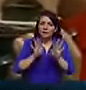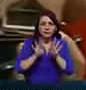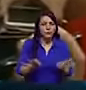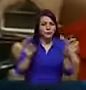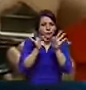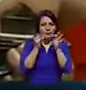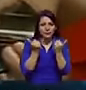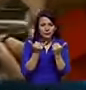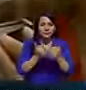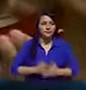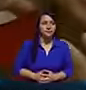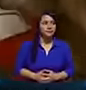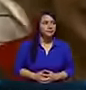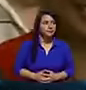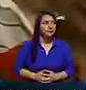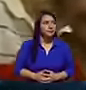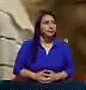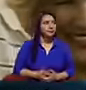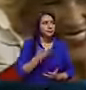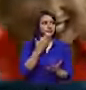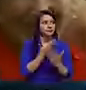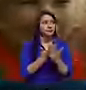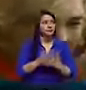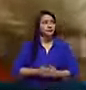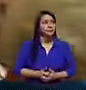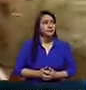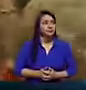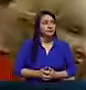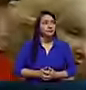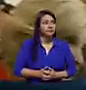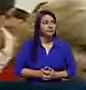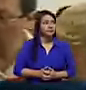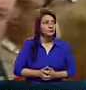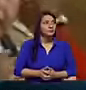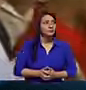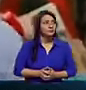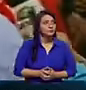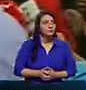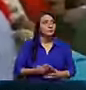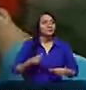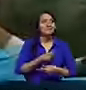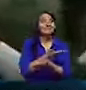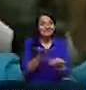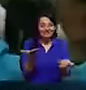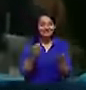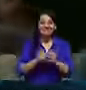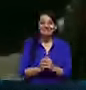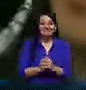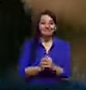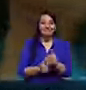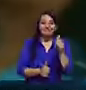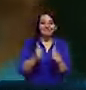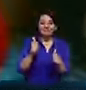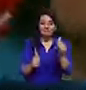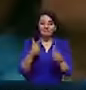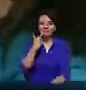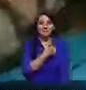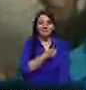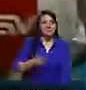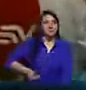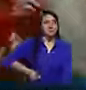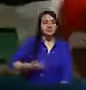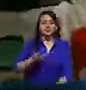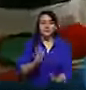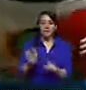momento. Gracias, muy amables. Ahí las declaraciones del binomio presidencial que ya se retira de la